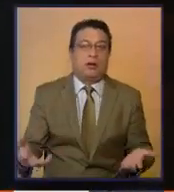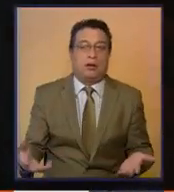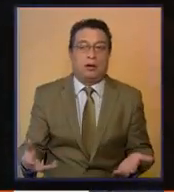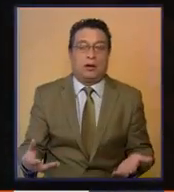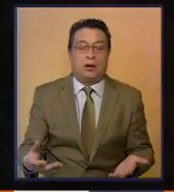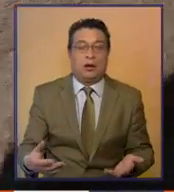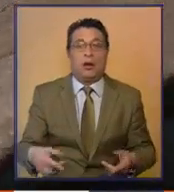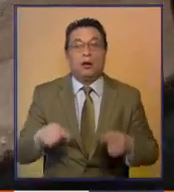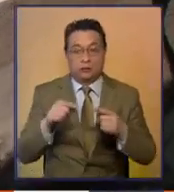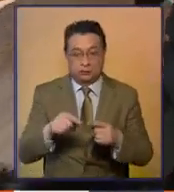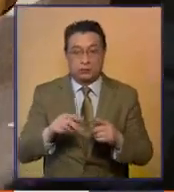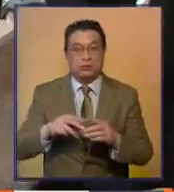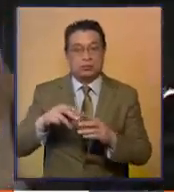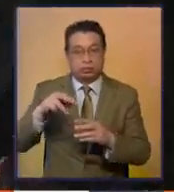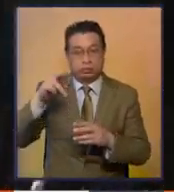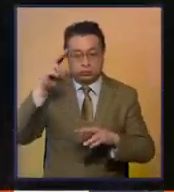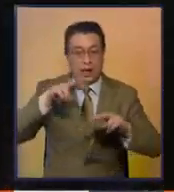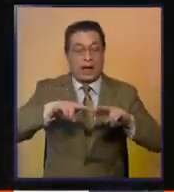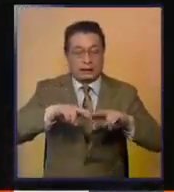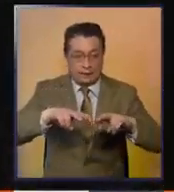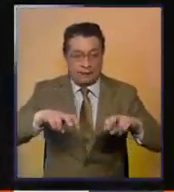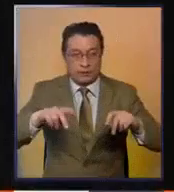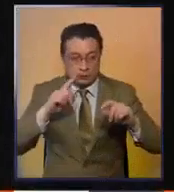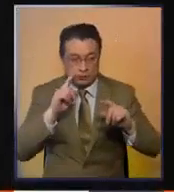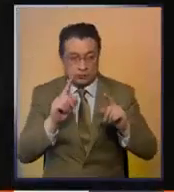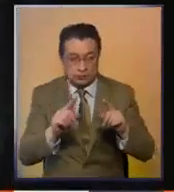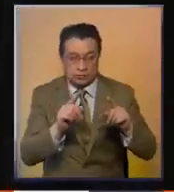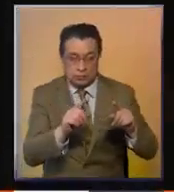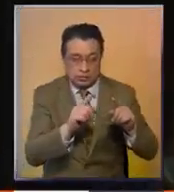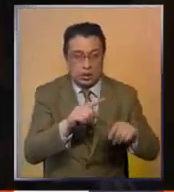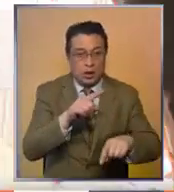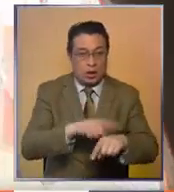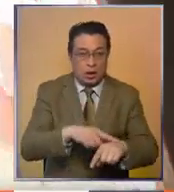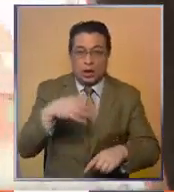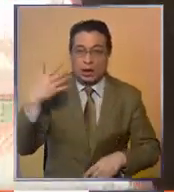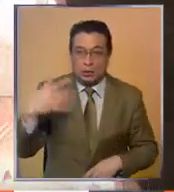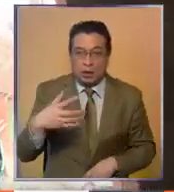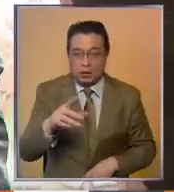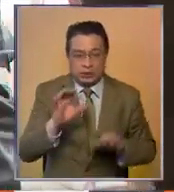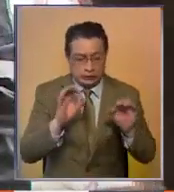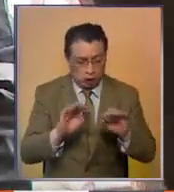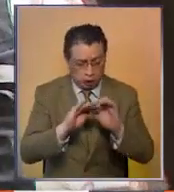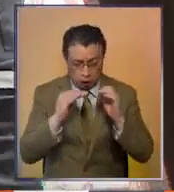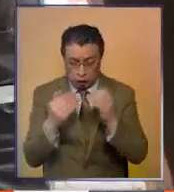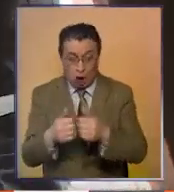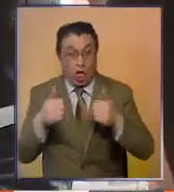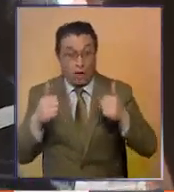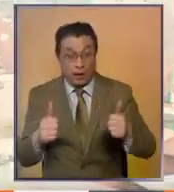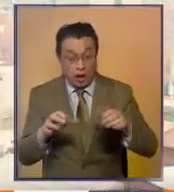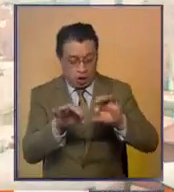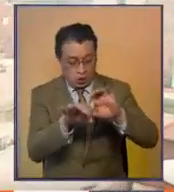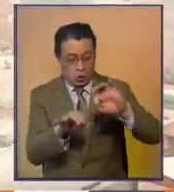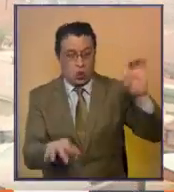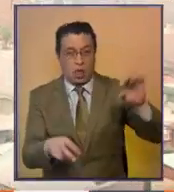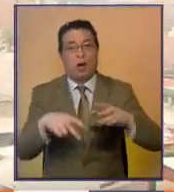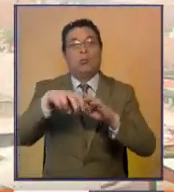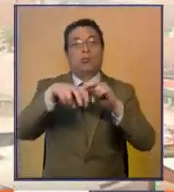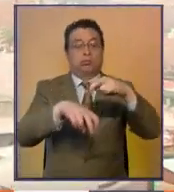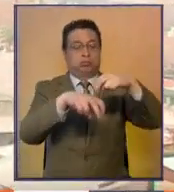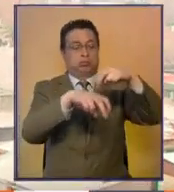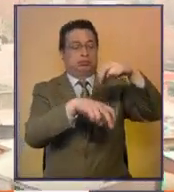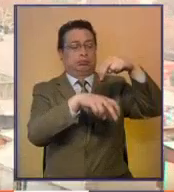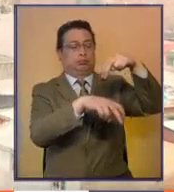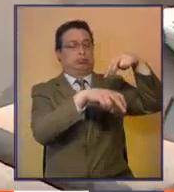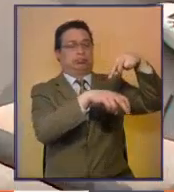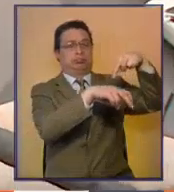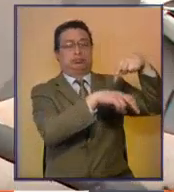y continúan las revisiones. Y luego, el momento clave. Si hizo todo bien, las cuerdas lo mantendrán colgado y comenzará